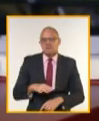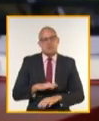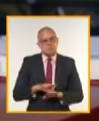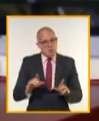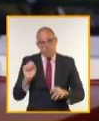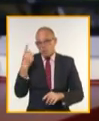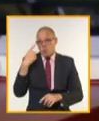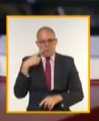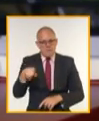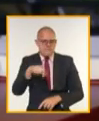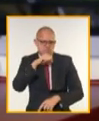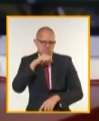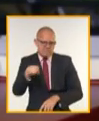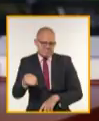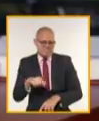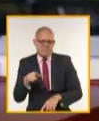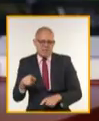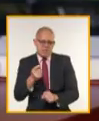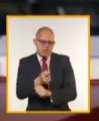Impartió clases a los niños.